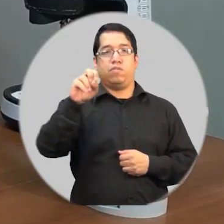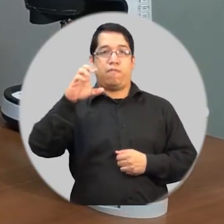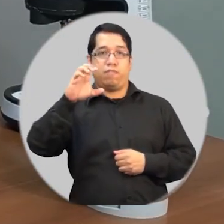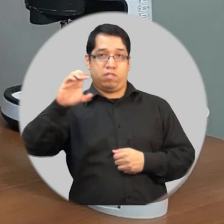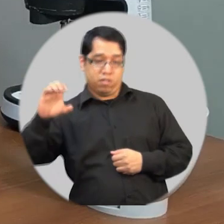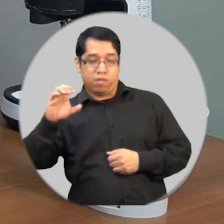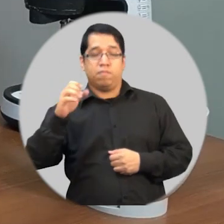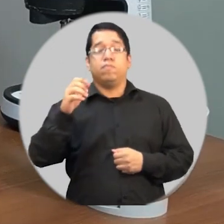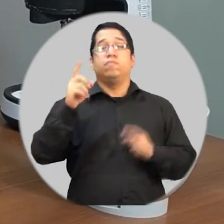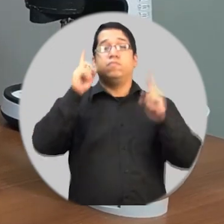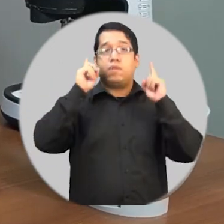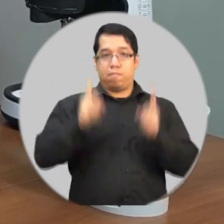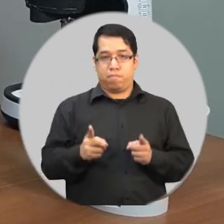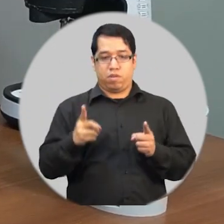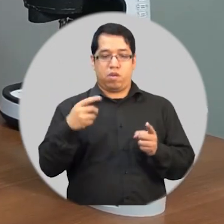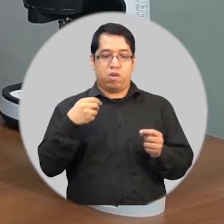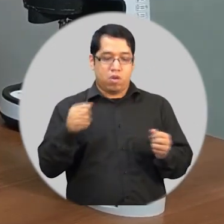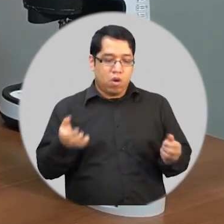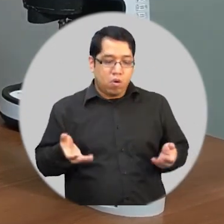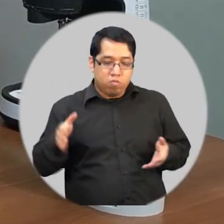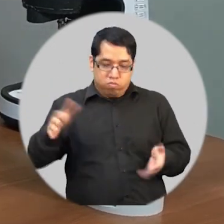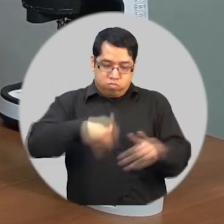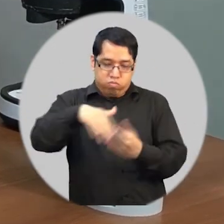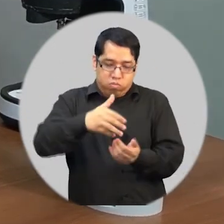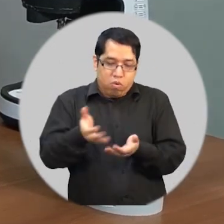y hay que llevar a fuego medio